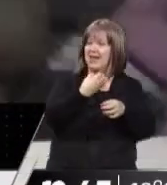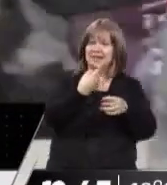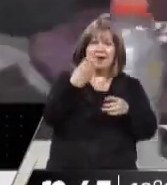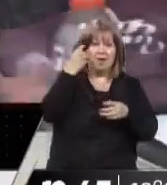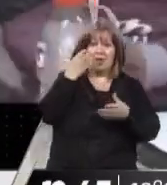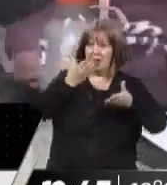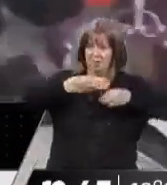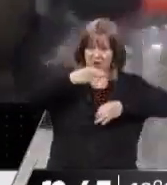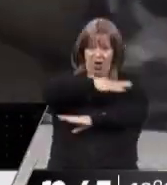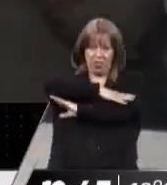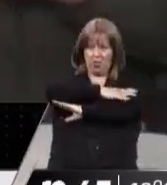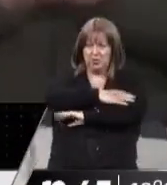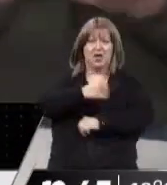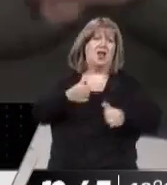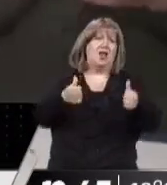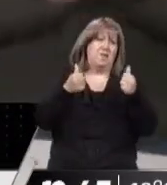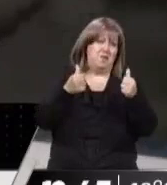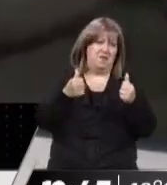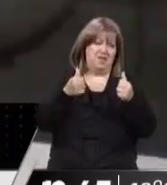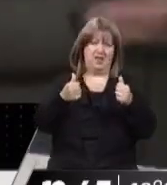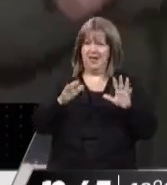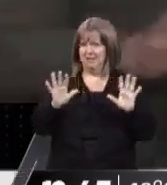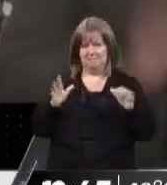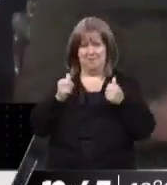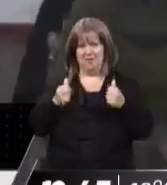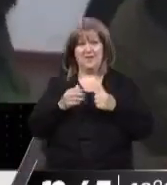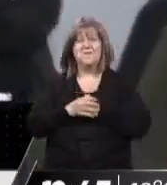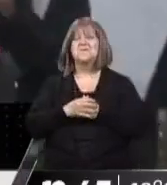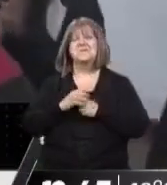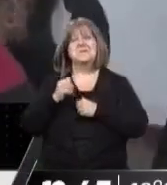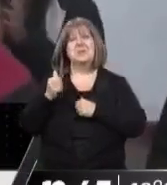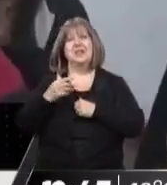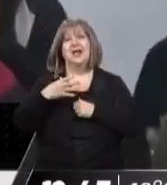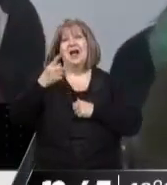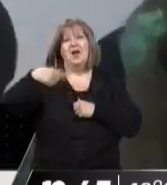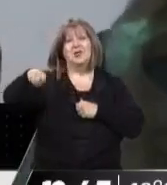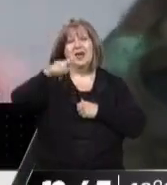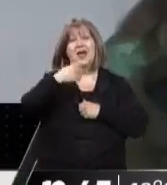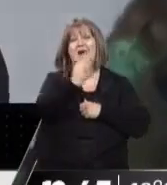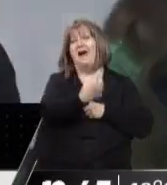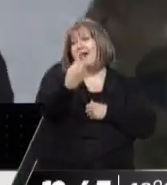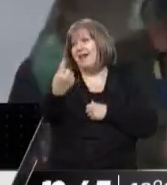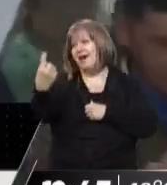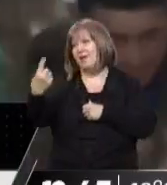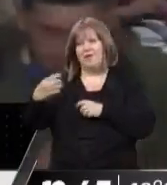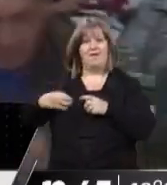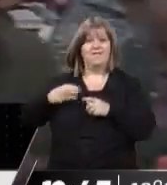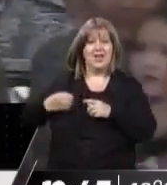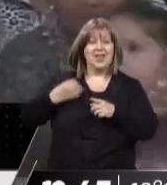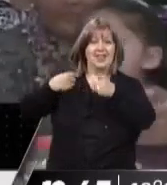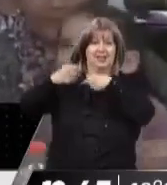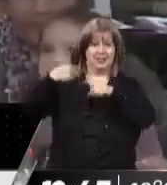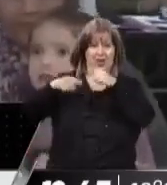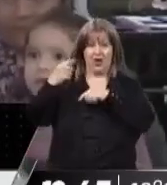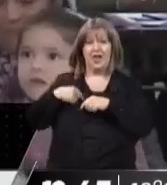para Isidro, bonito, que se emociona. Chicos, ustedes entenderán que cada persona es una historia. Voy a hacer,